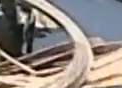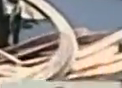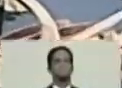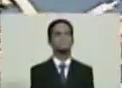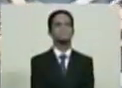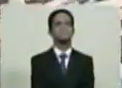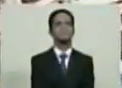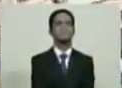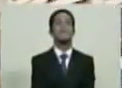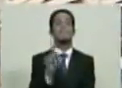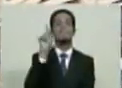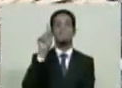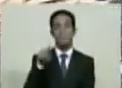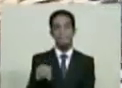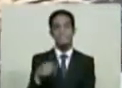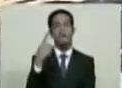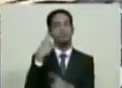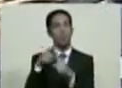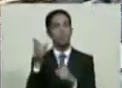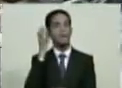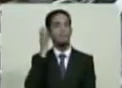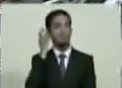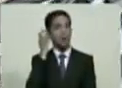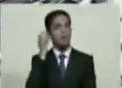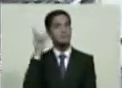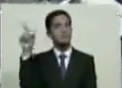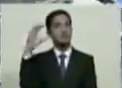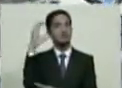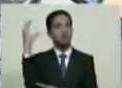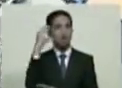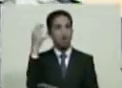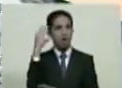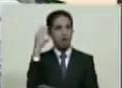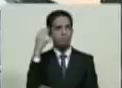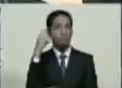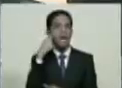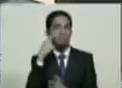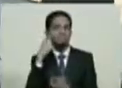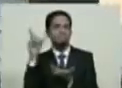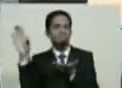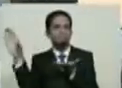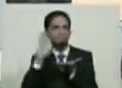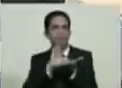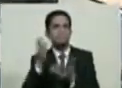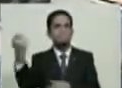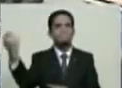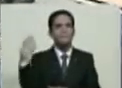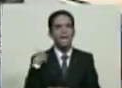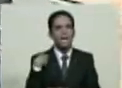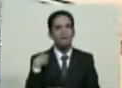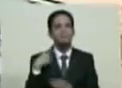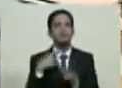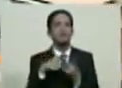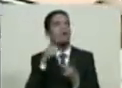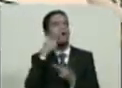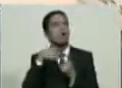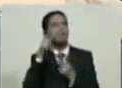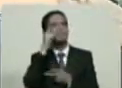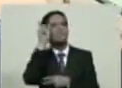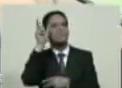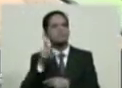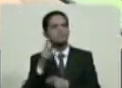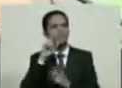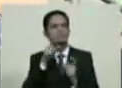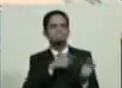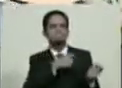evadida. Yormin Celín Martínez Leal compraba el material y lo trasladaba en camiones 350